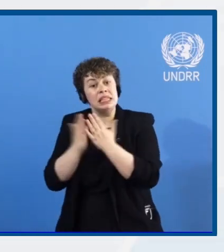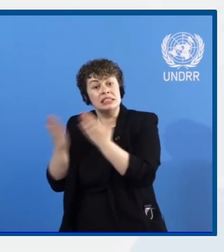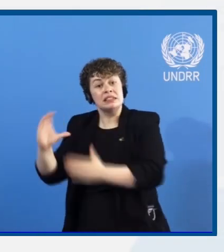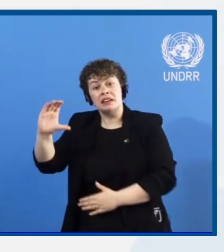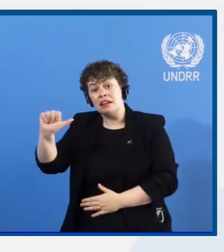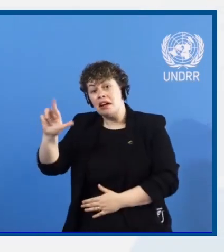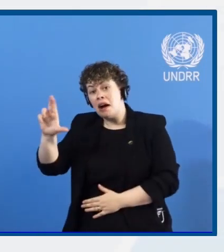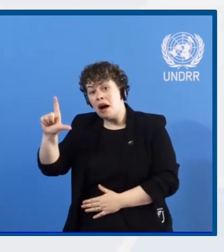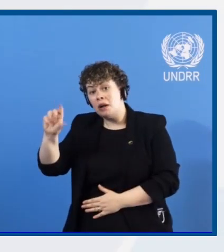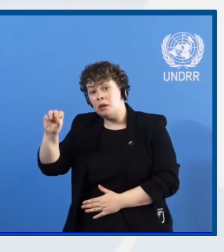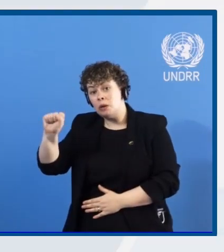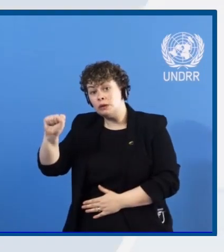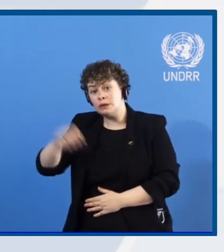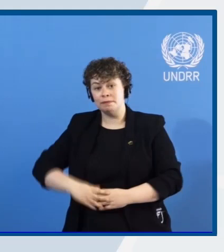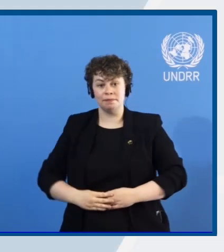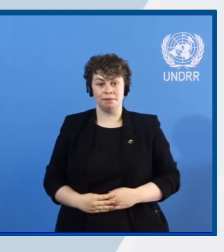this?